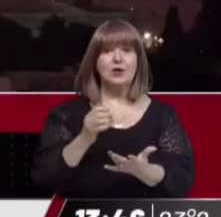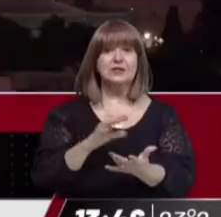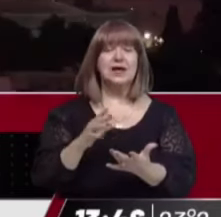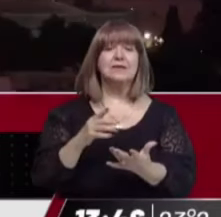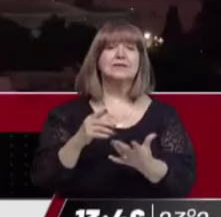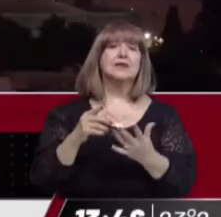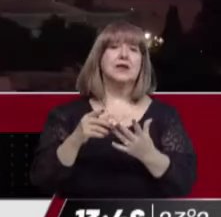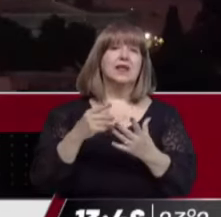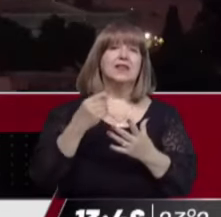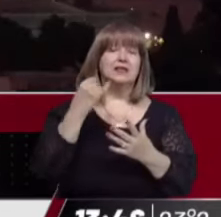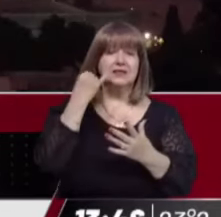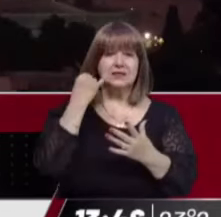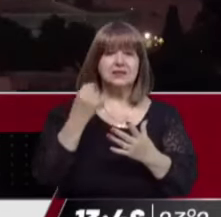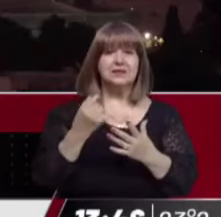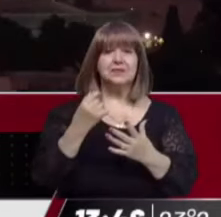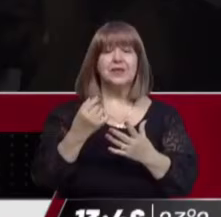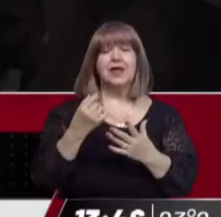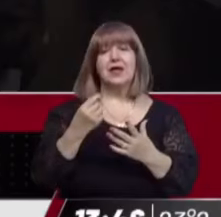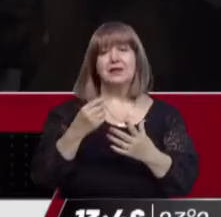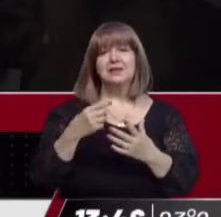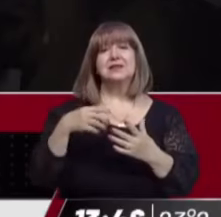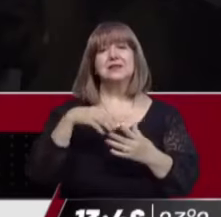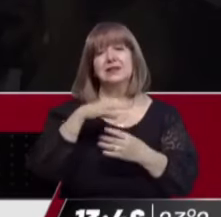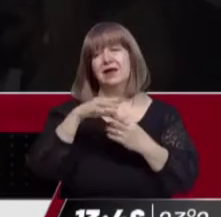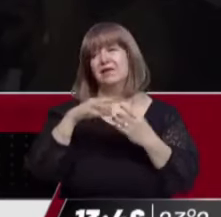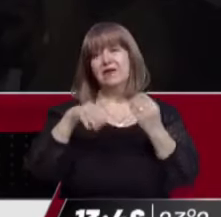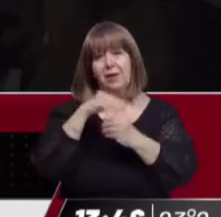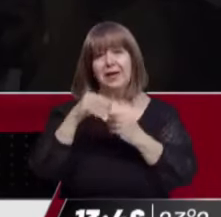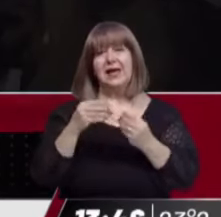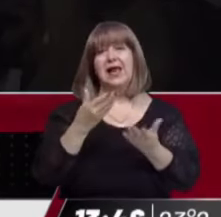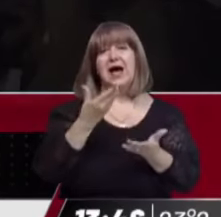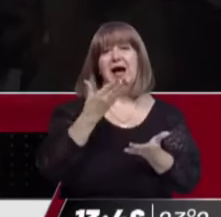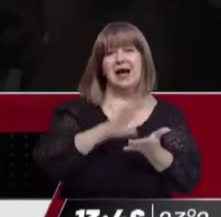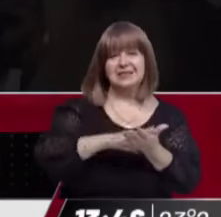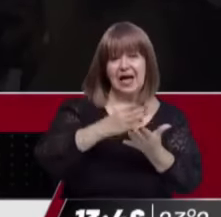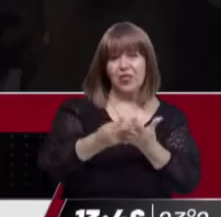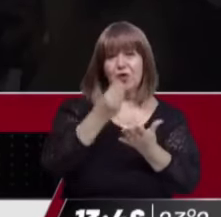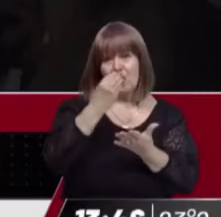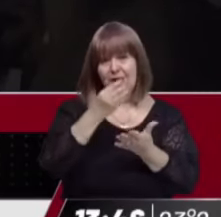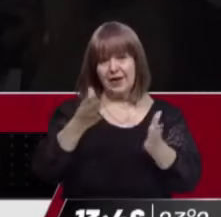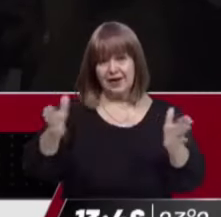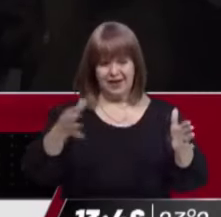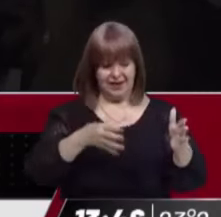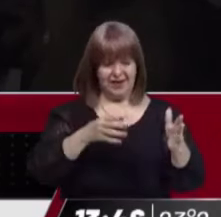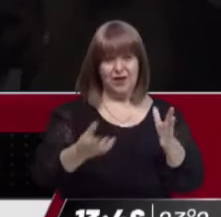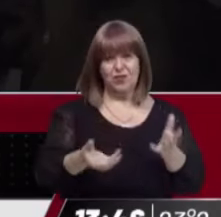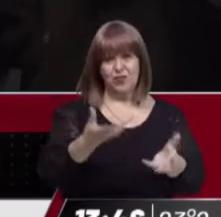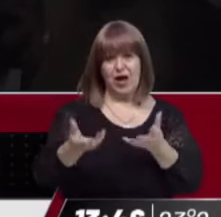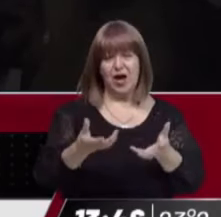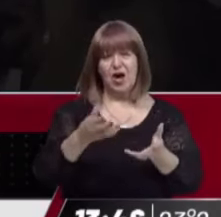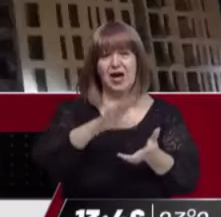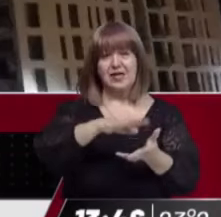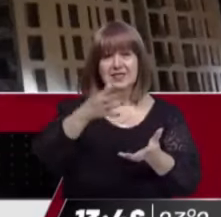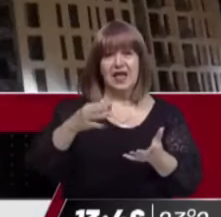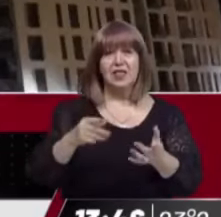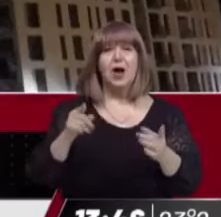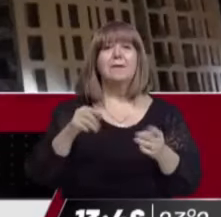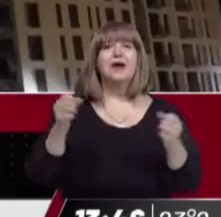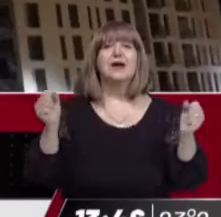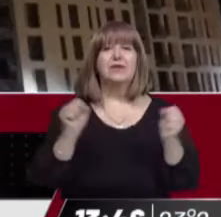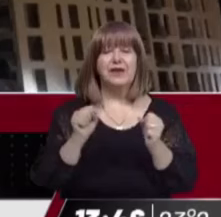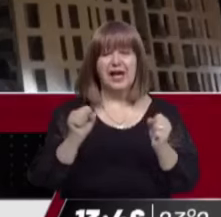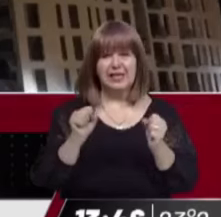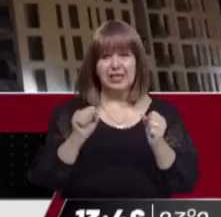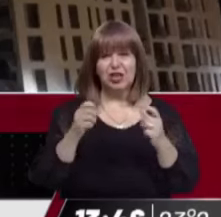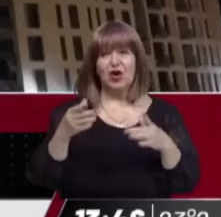últimas barbecues, que son los barbecues, los asados, ¿no? Claro. Que se hacen en la temporada porque ya se empieza a poner fresquito, como